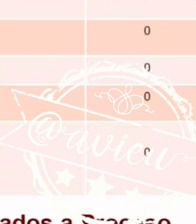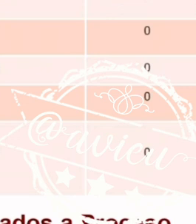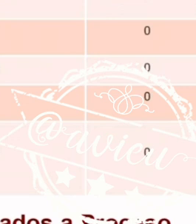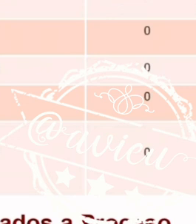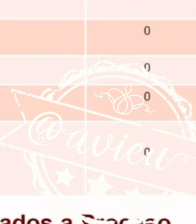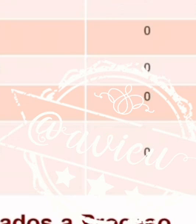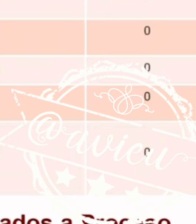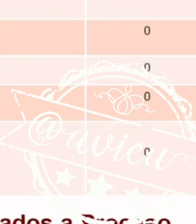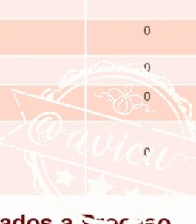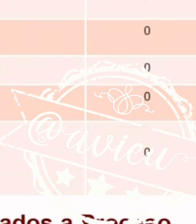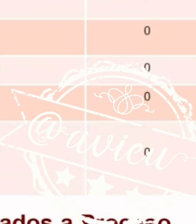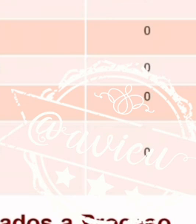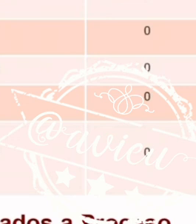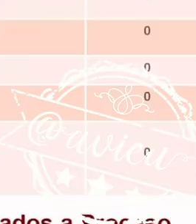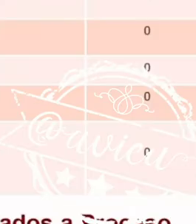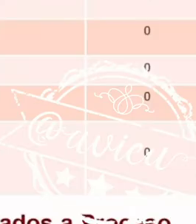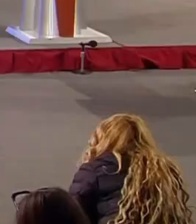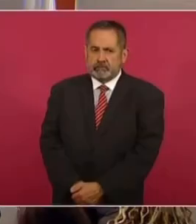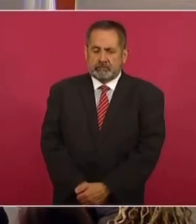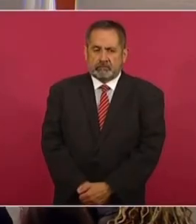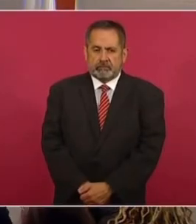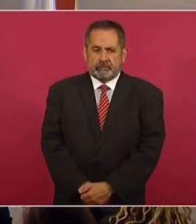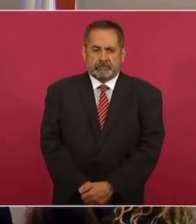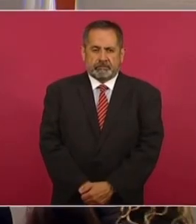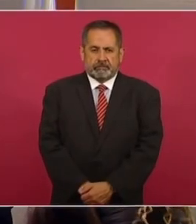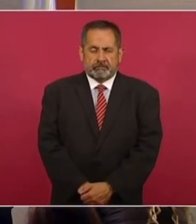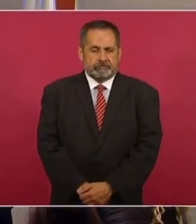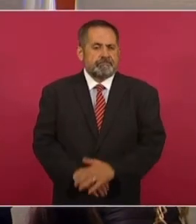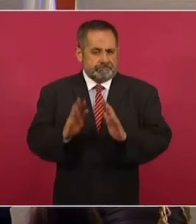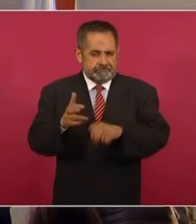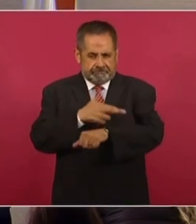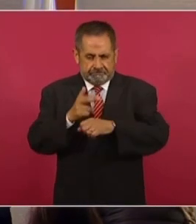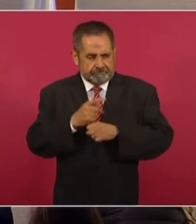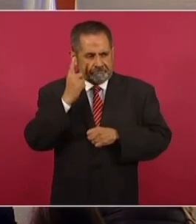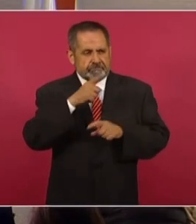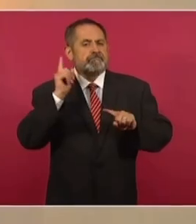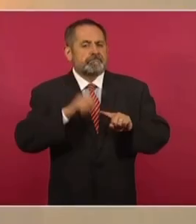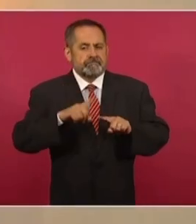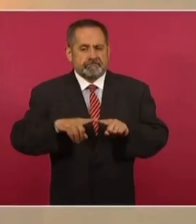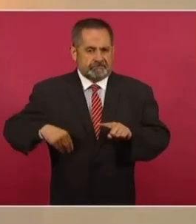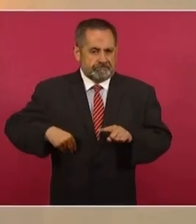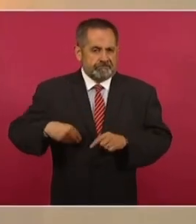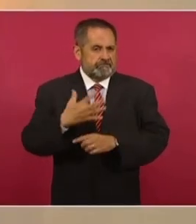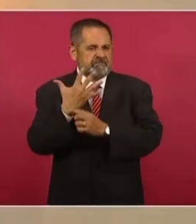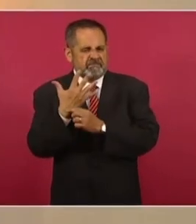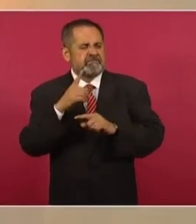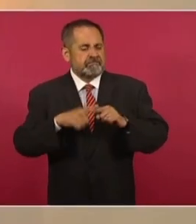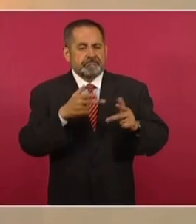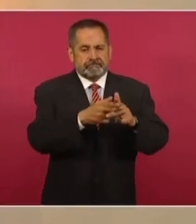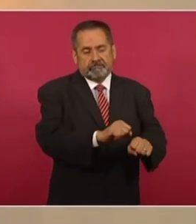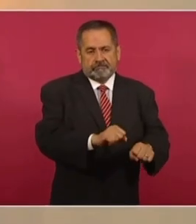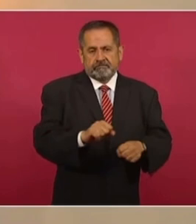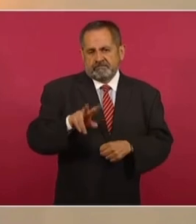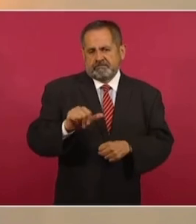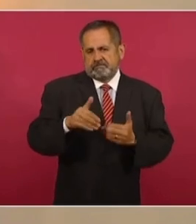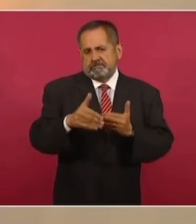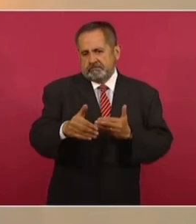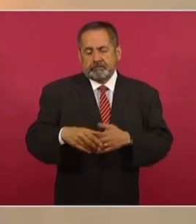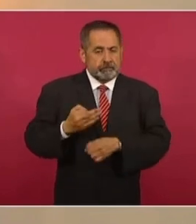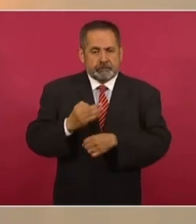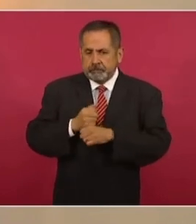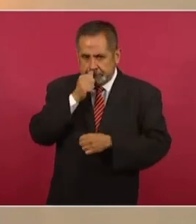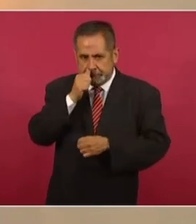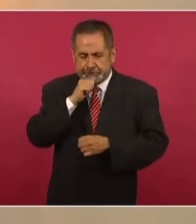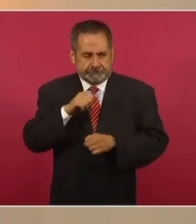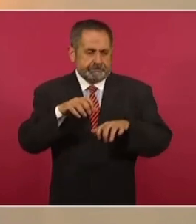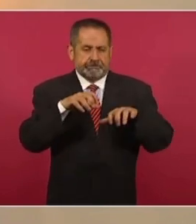dos órdenes de aprehensión plenamente identificados, el autor material y el autor intelectual, y está pendiente su ejecución. Al momento no se han